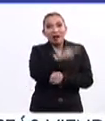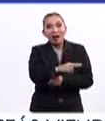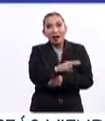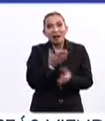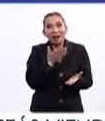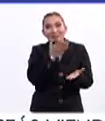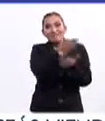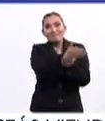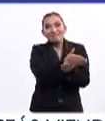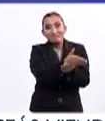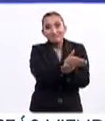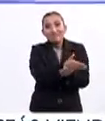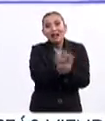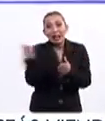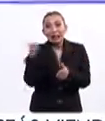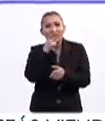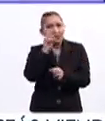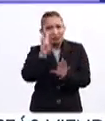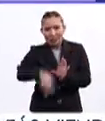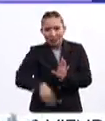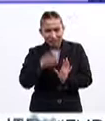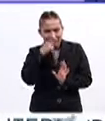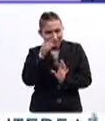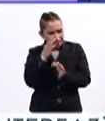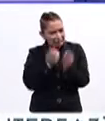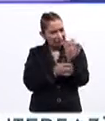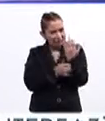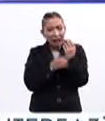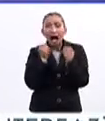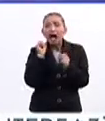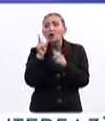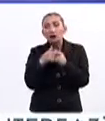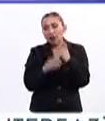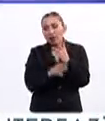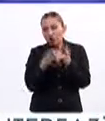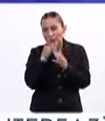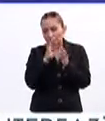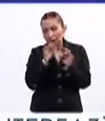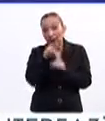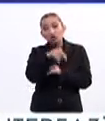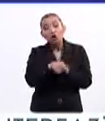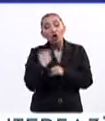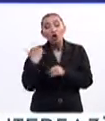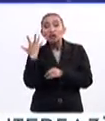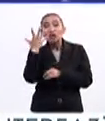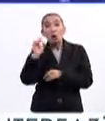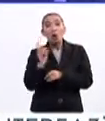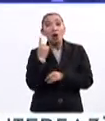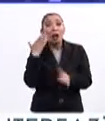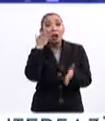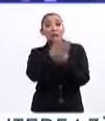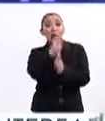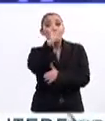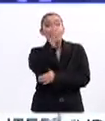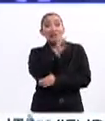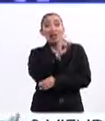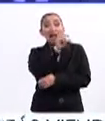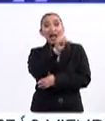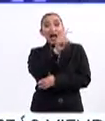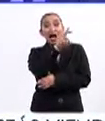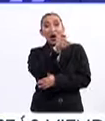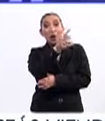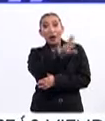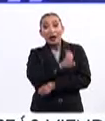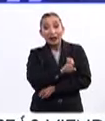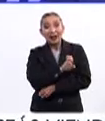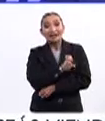viajar. Y literalmente ella lo dice en el corto, tenemos ahí ciertas cositas que nos cuenta que ella llegó con $5 a la Universidad de Delaware.